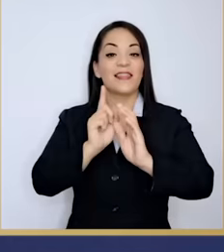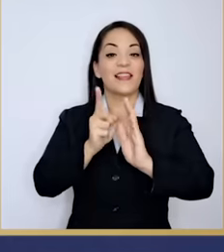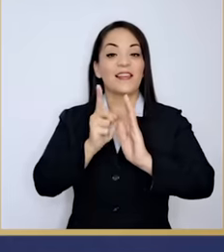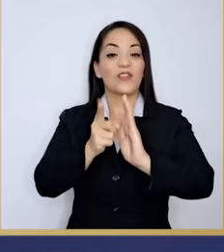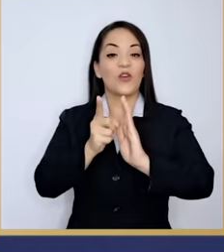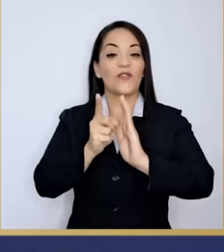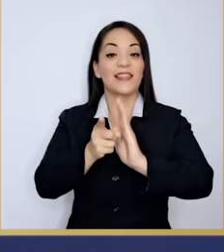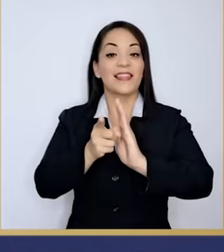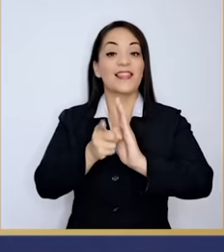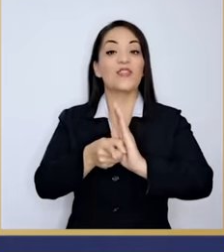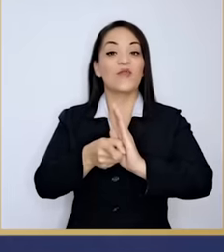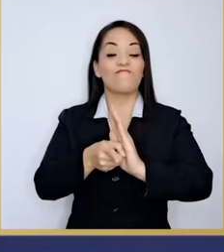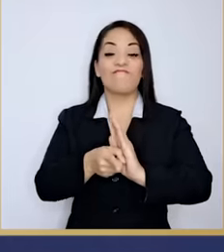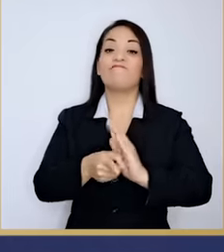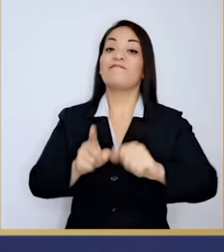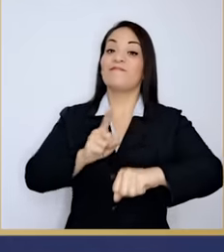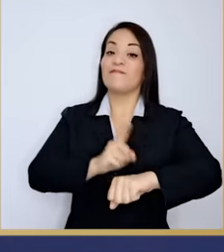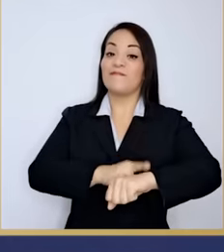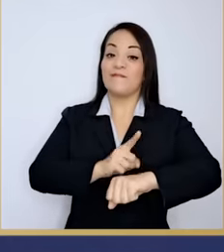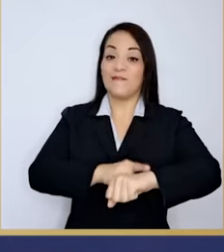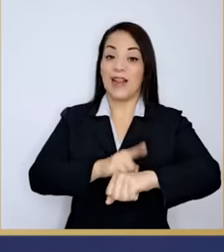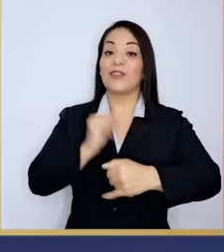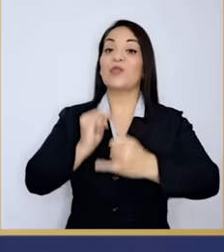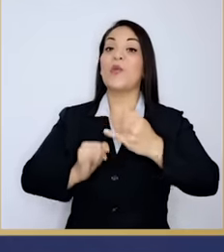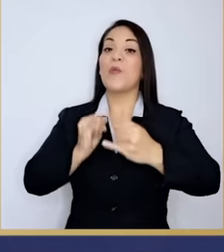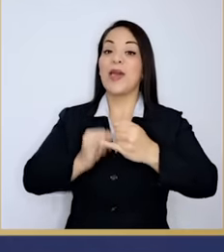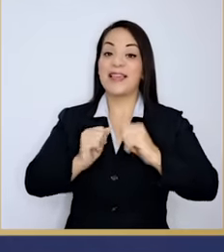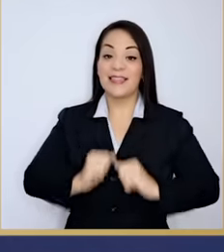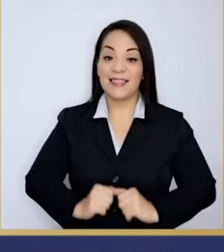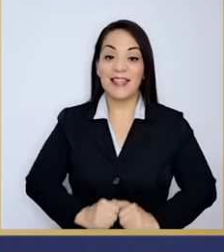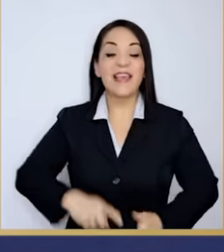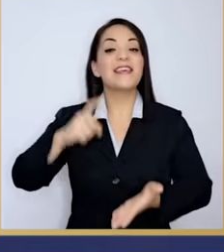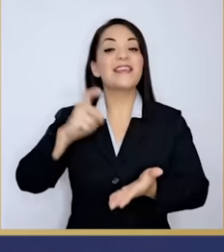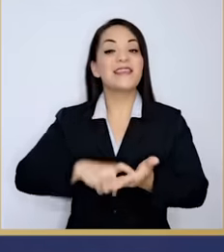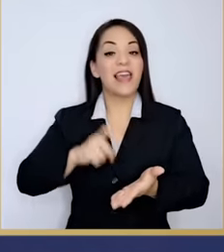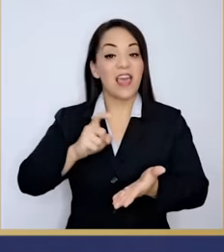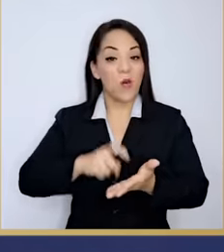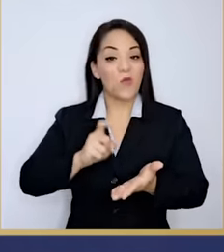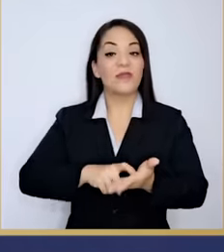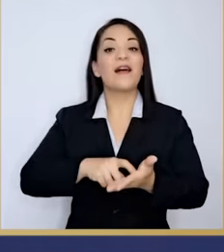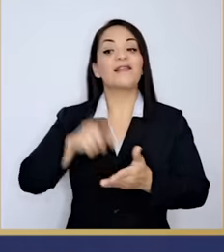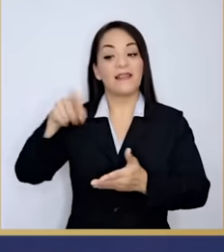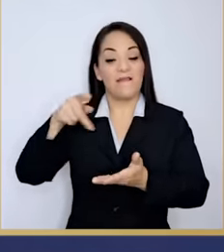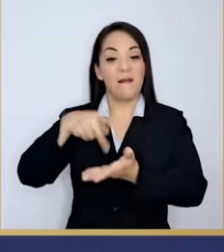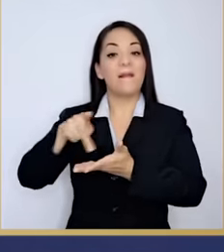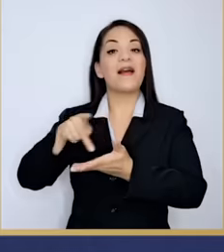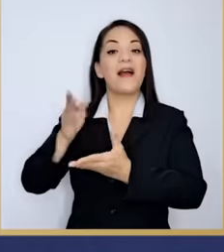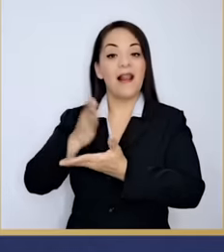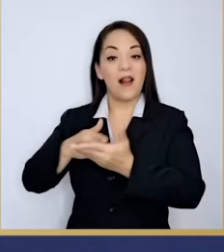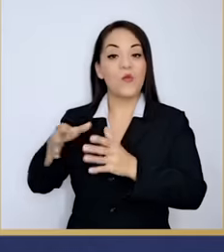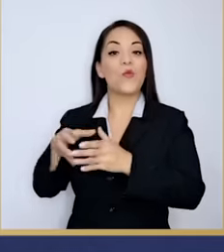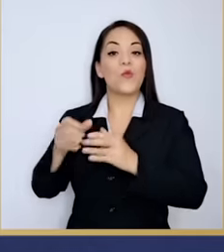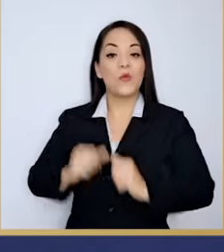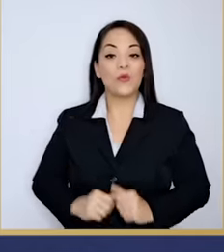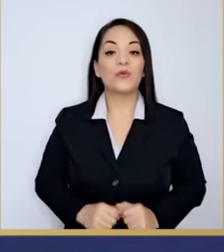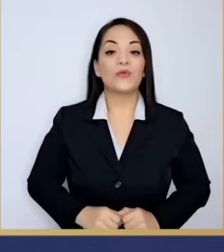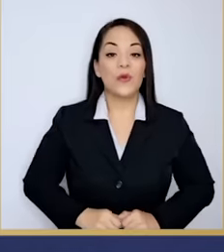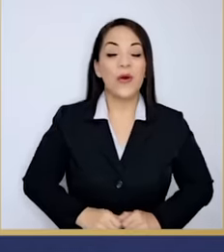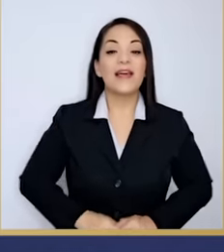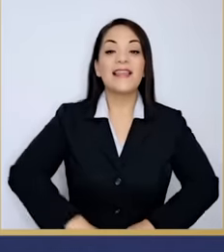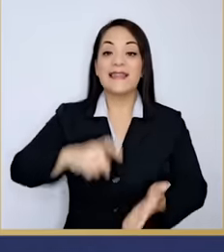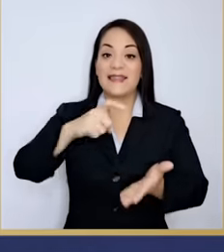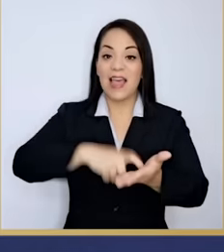tic, toc, no hay plazo que no se cumpla, ni deuda que no se pague. La deuda